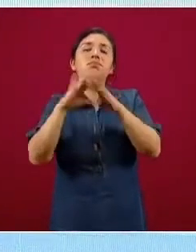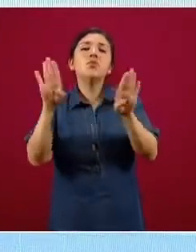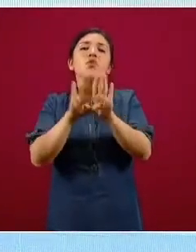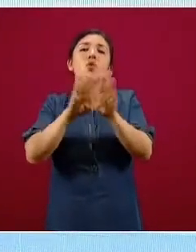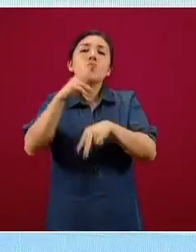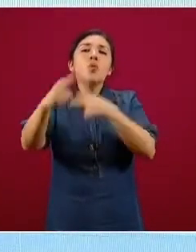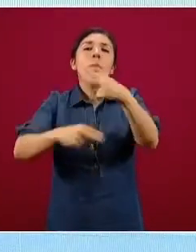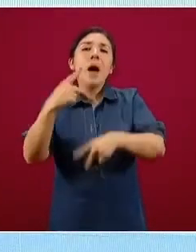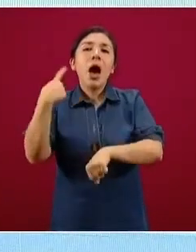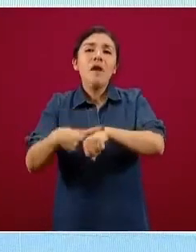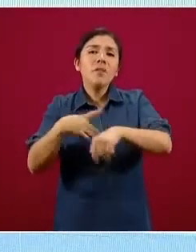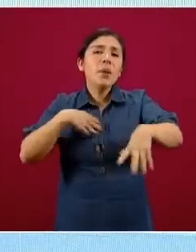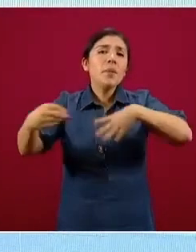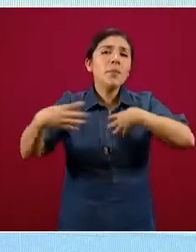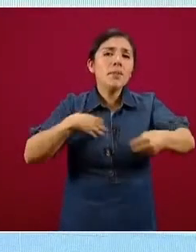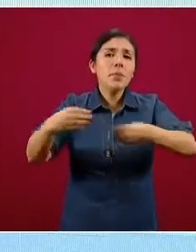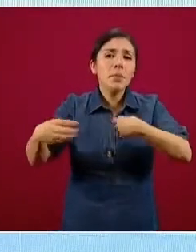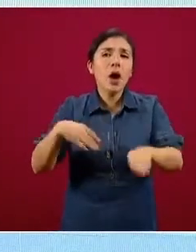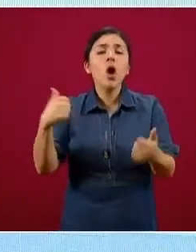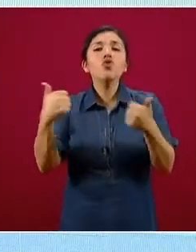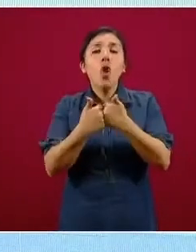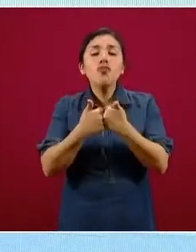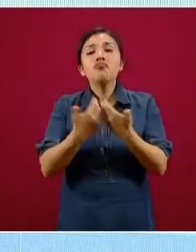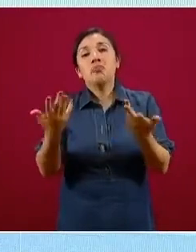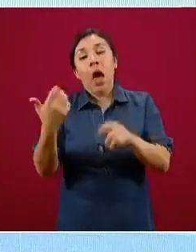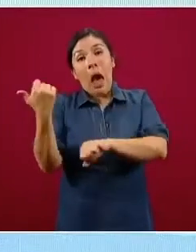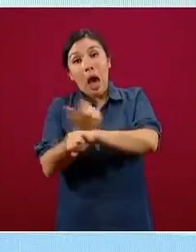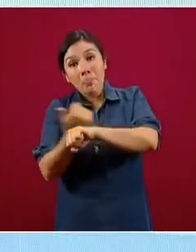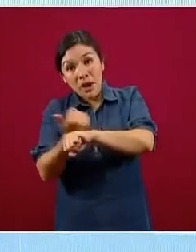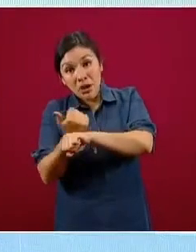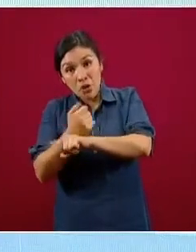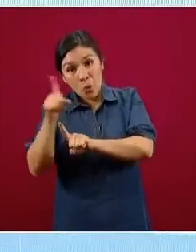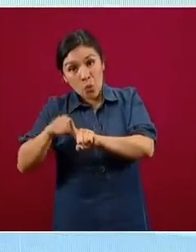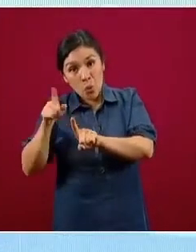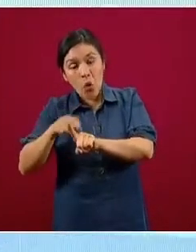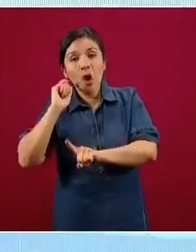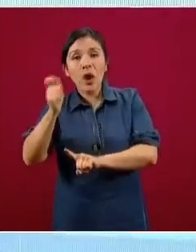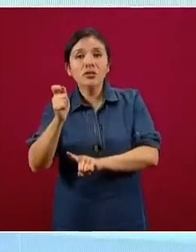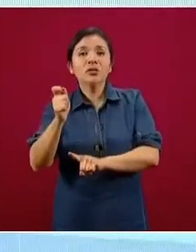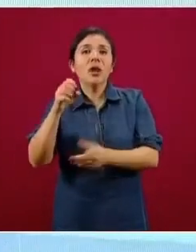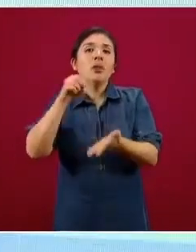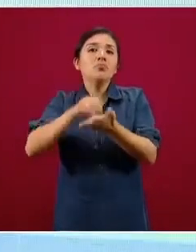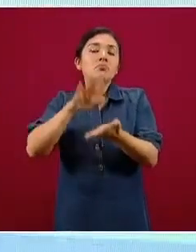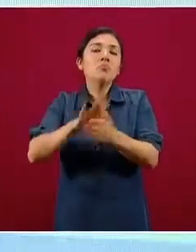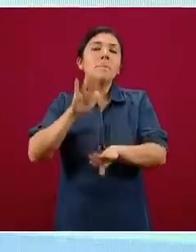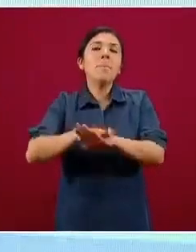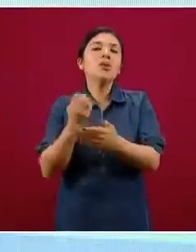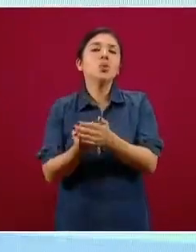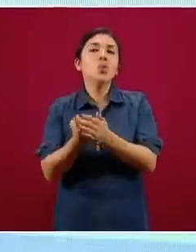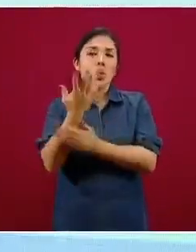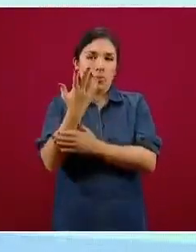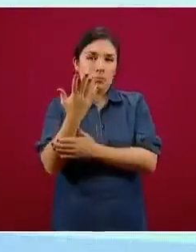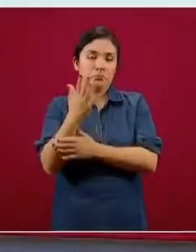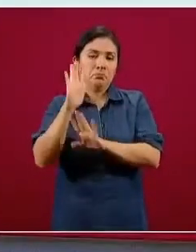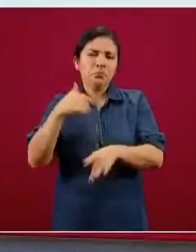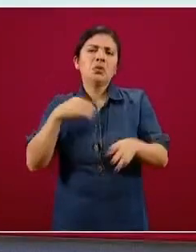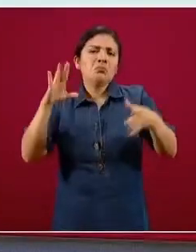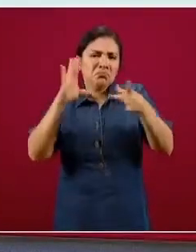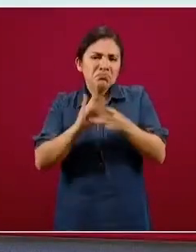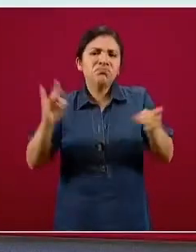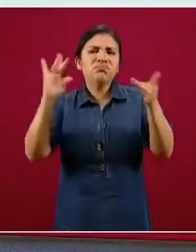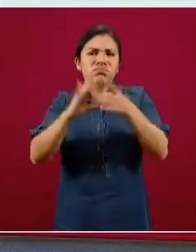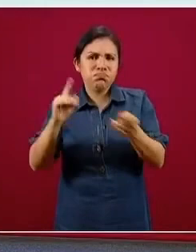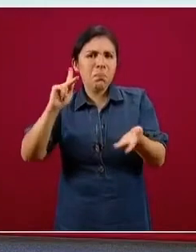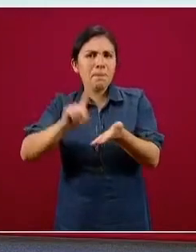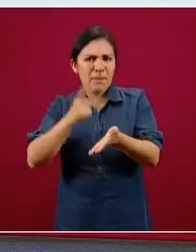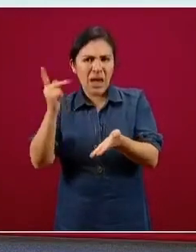de la epidemia con una sombra amarilla representando los registros más recientes. Y hemos dicho muchas veces, ha sido